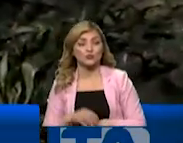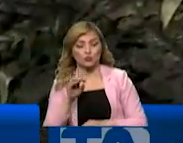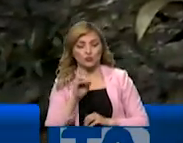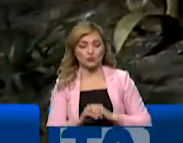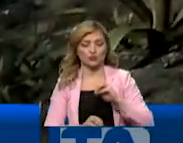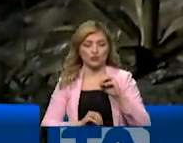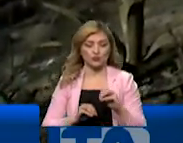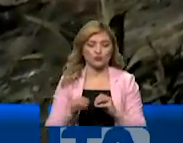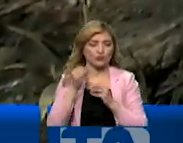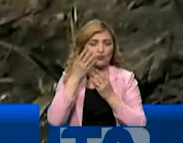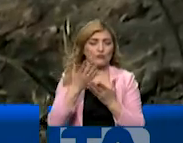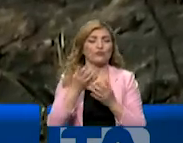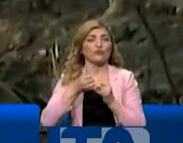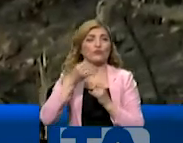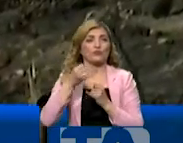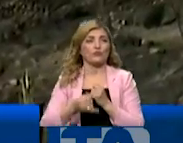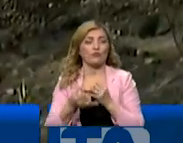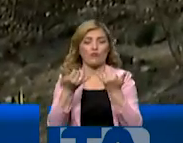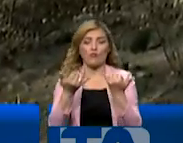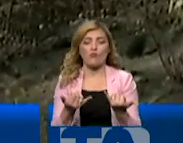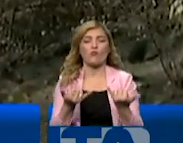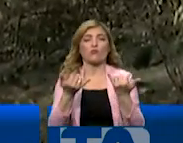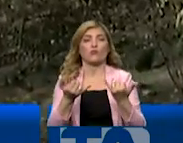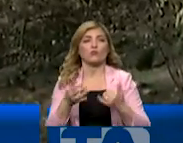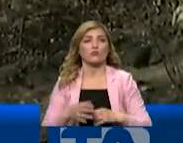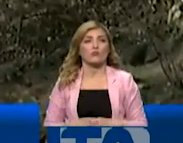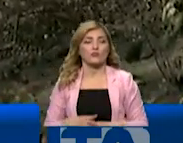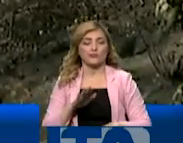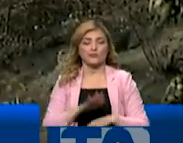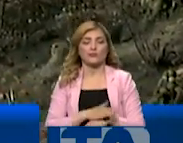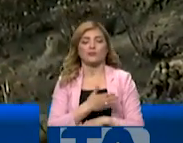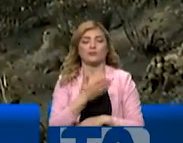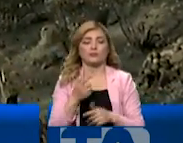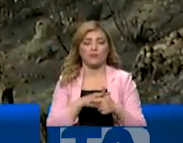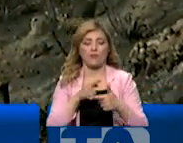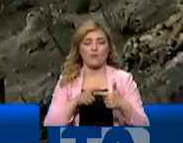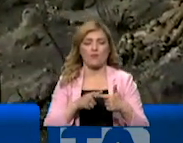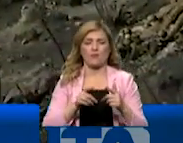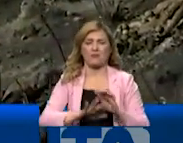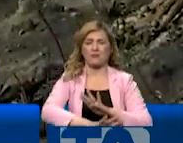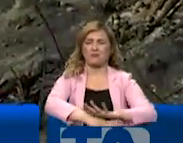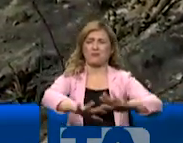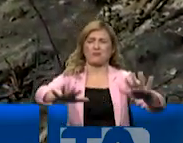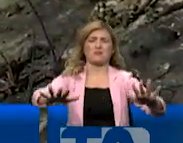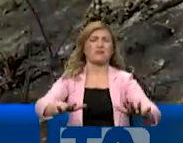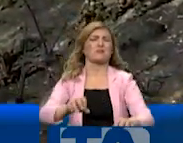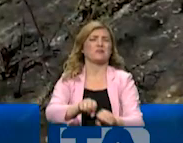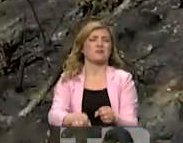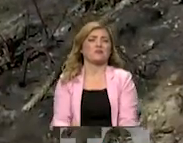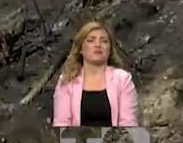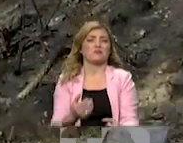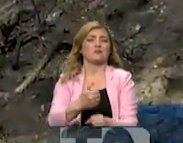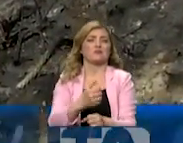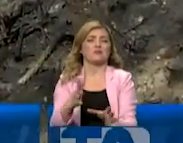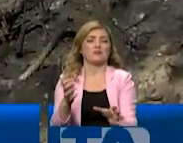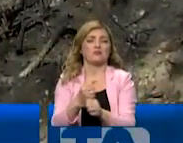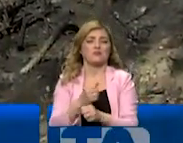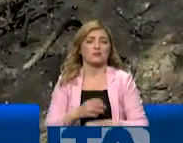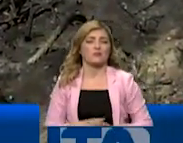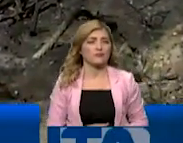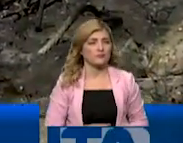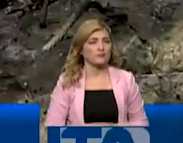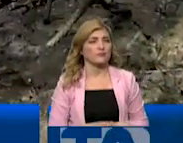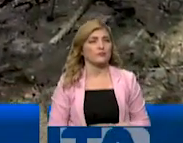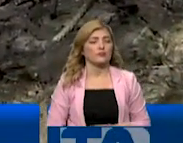informe final y actualizado para determinar las causas la extensión y todos los trabajos que se han realizado finalmente